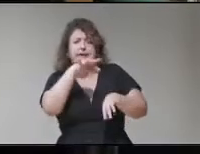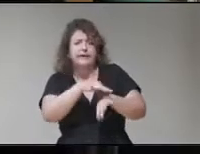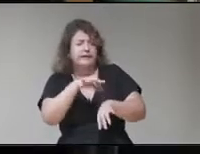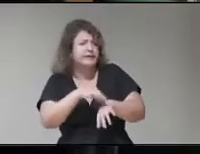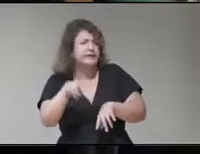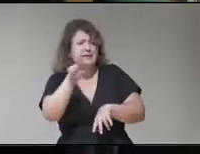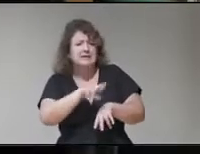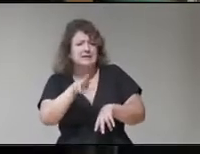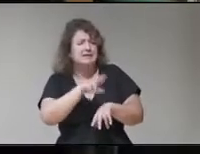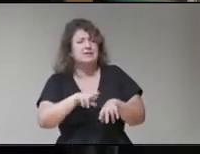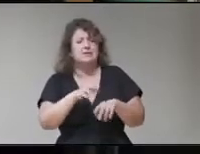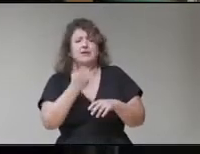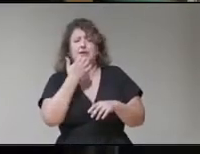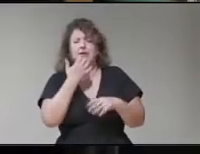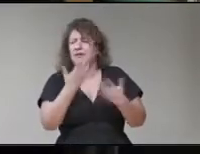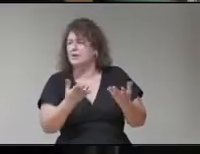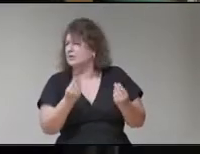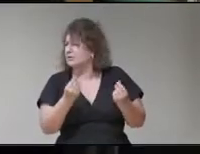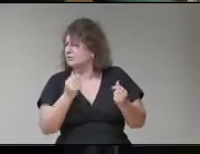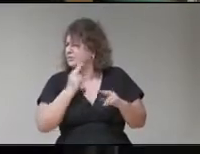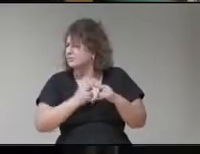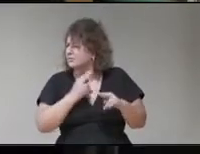ya sabes, la vaginosis, lo de